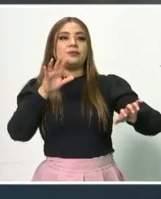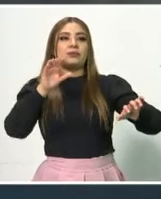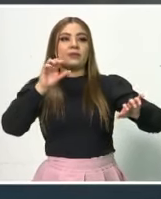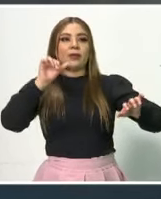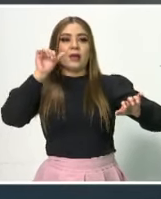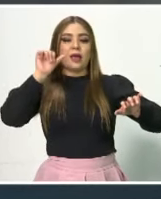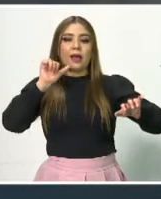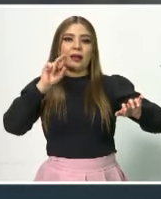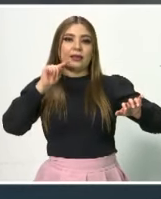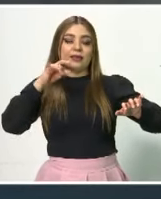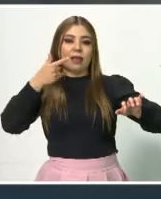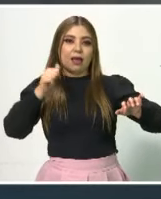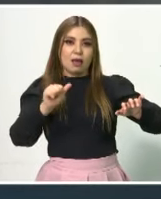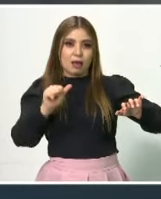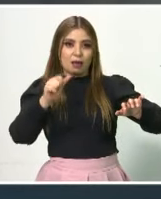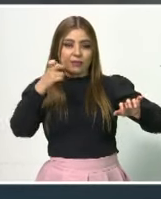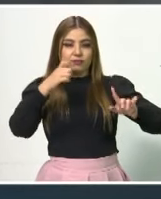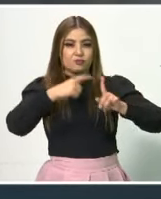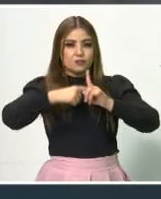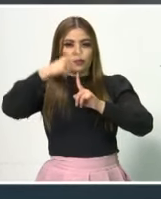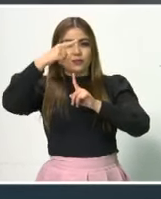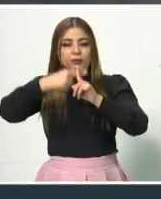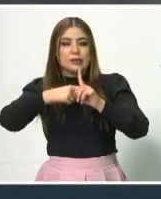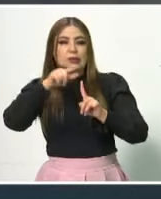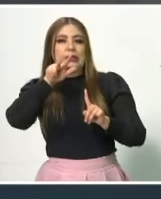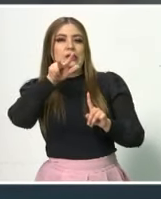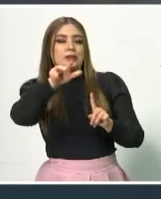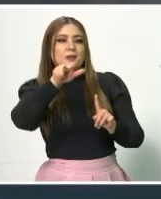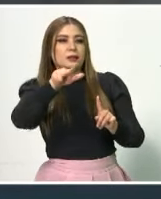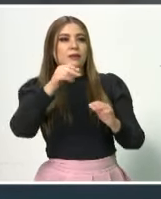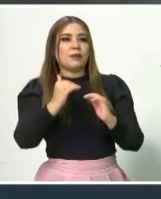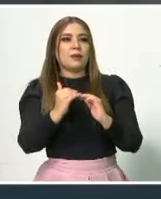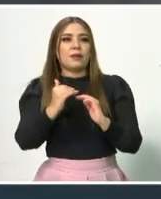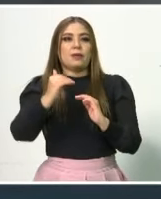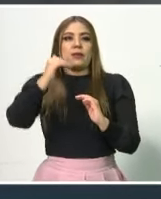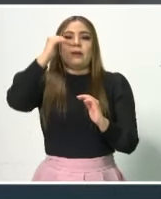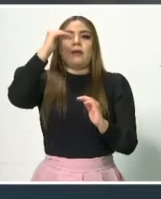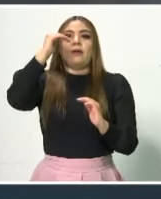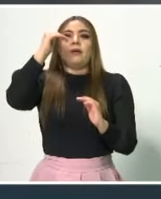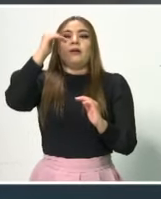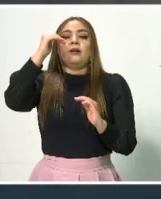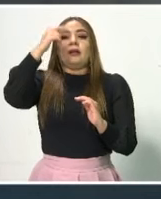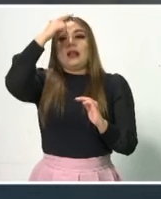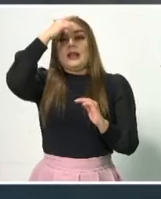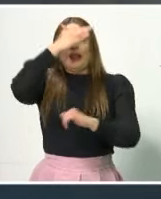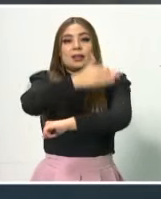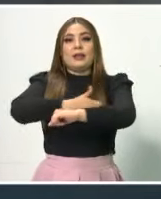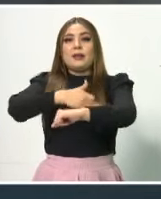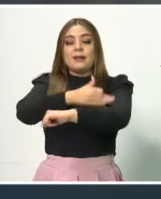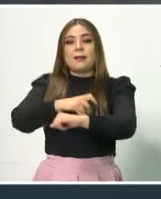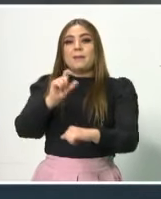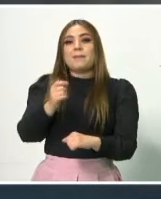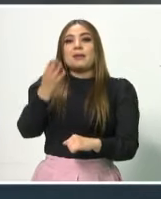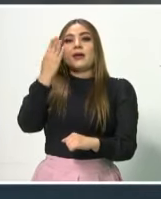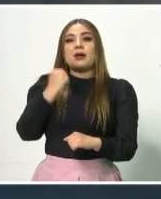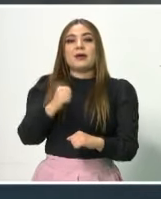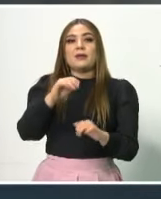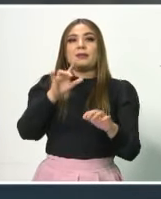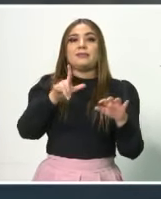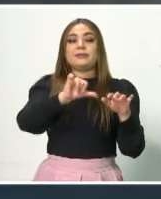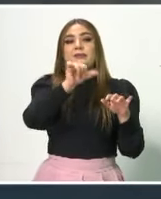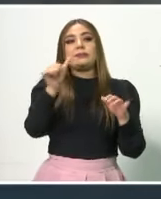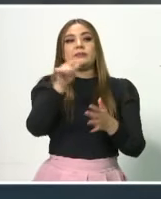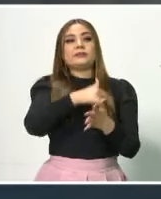la temperatura inicial se mantiene en los 18, la máxima por la tarde 29, y en el resto de los municipios será una